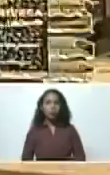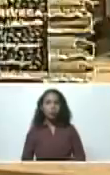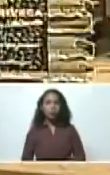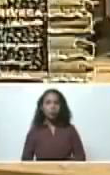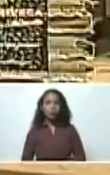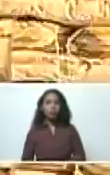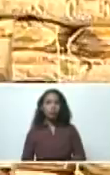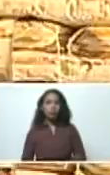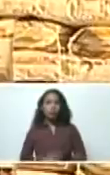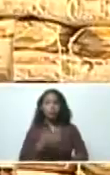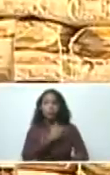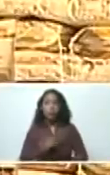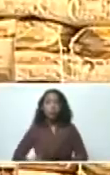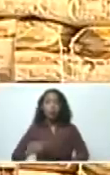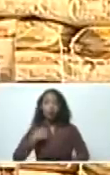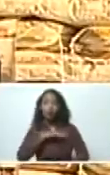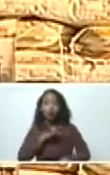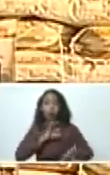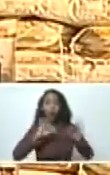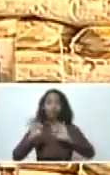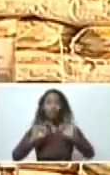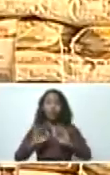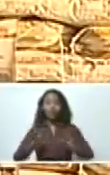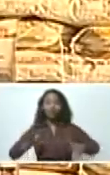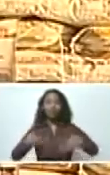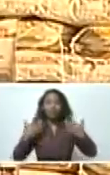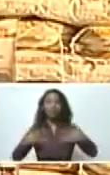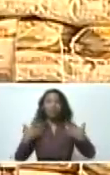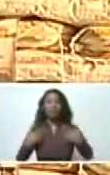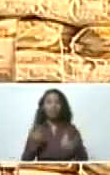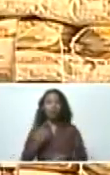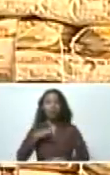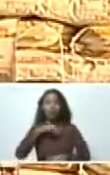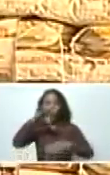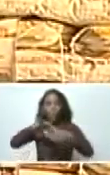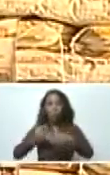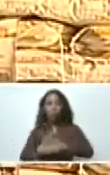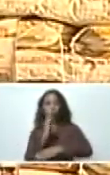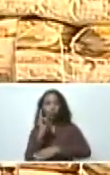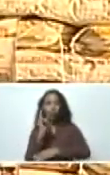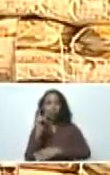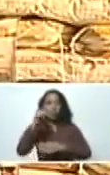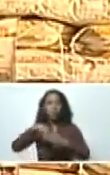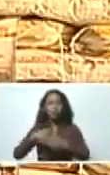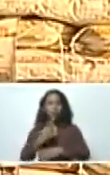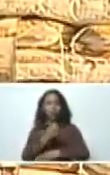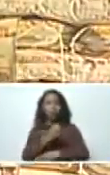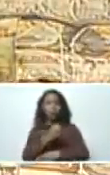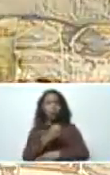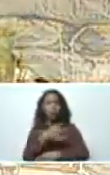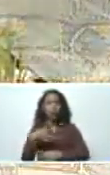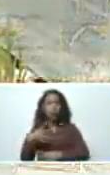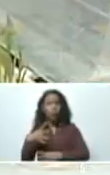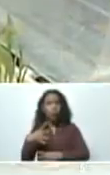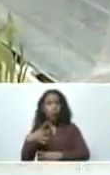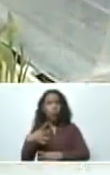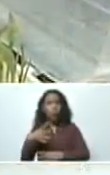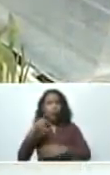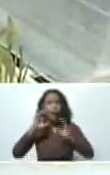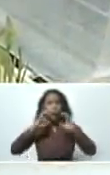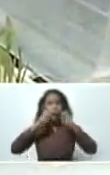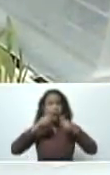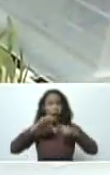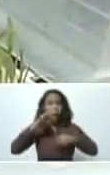Contentos, presidente, porque estamos preparándonos para la siembra. La siembra de la semilla de maíz blanco y de maíz